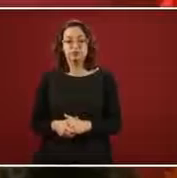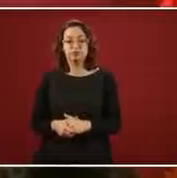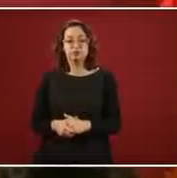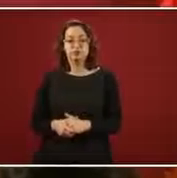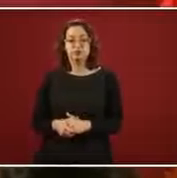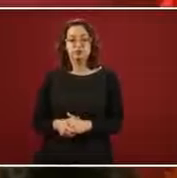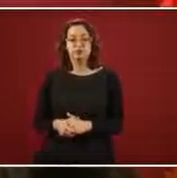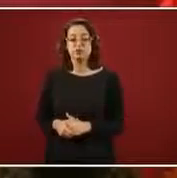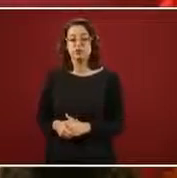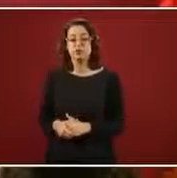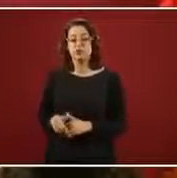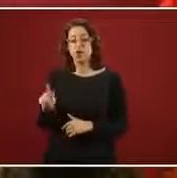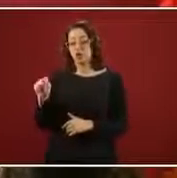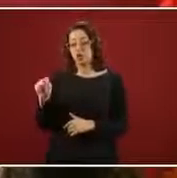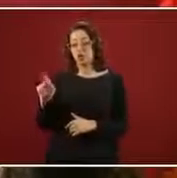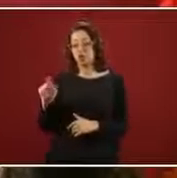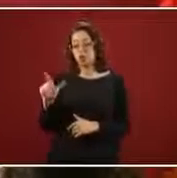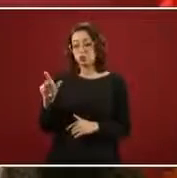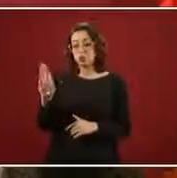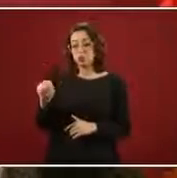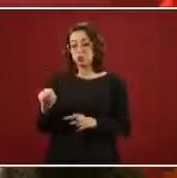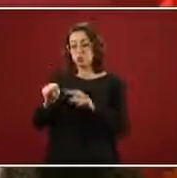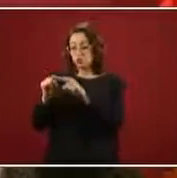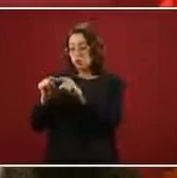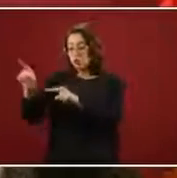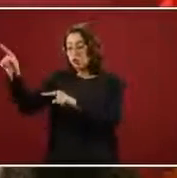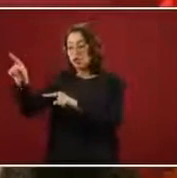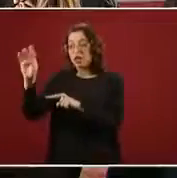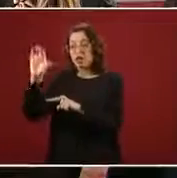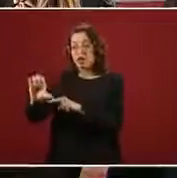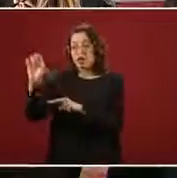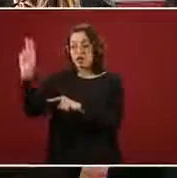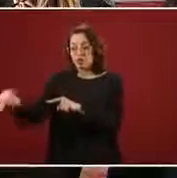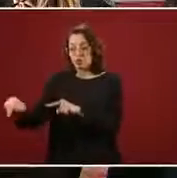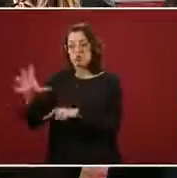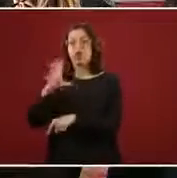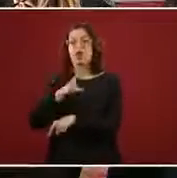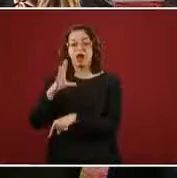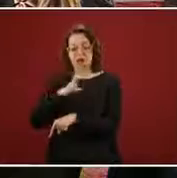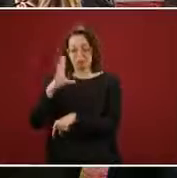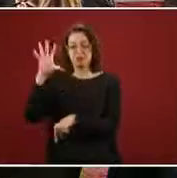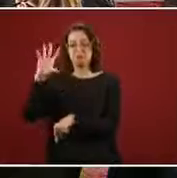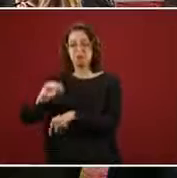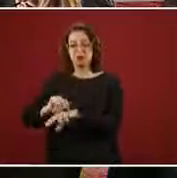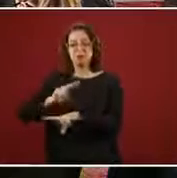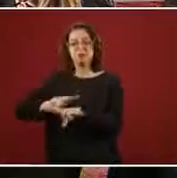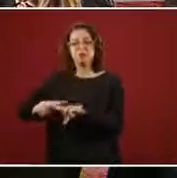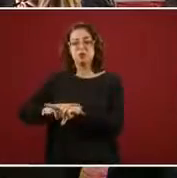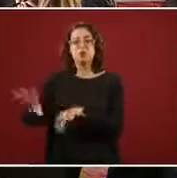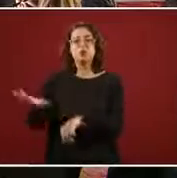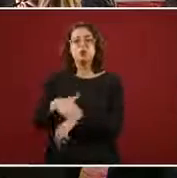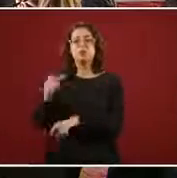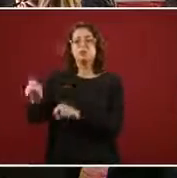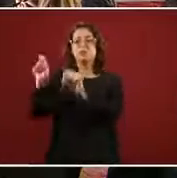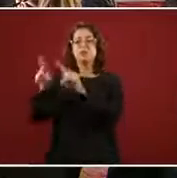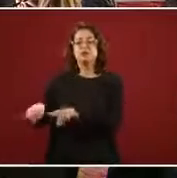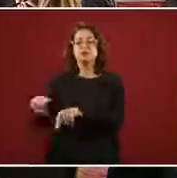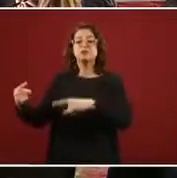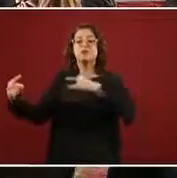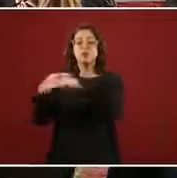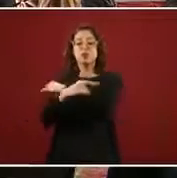Aquí de Tulum a Cancún se tiene el derecho de vía porque va a ser la carretera.